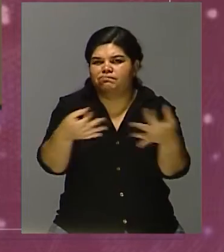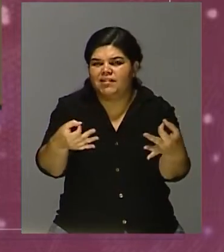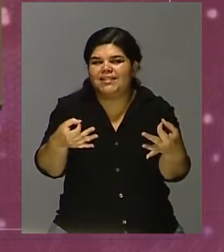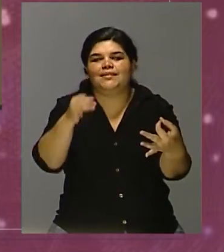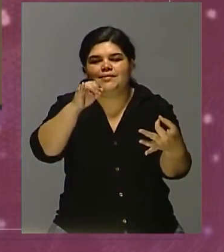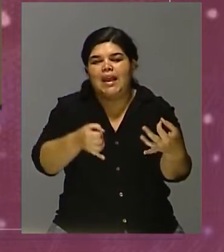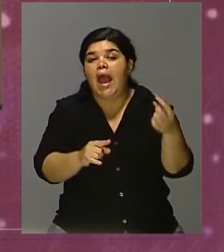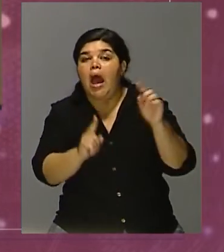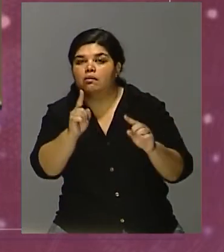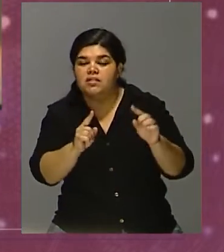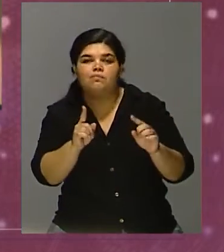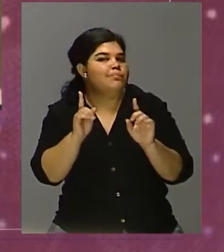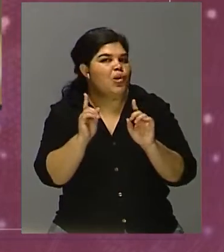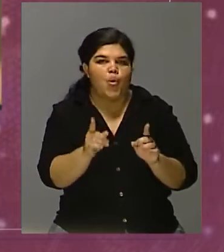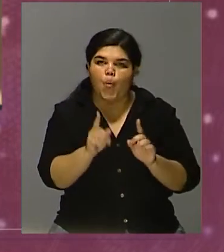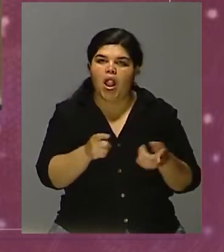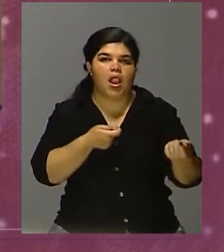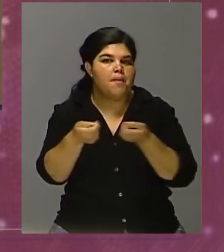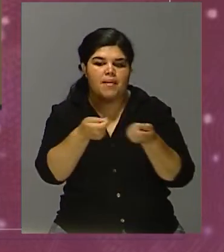la propia naturaleza del mercado y por la